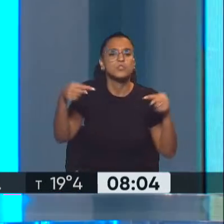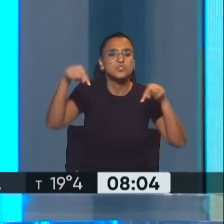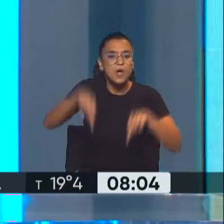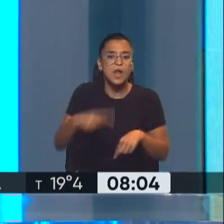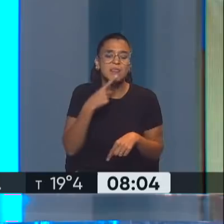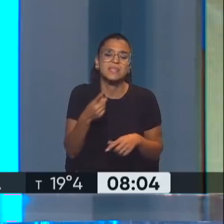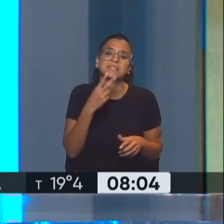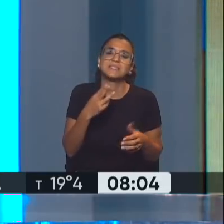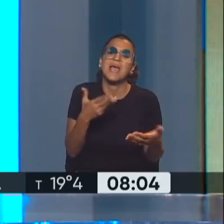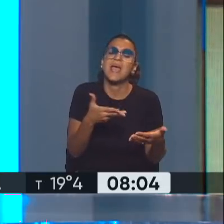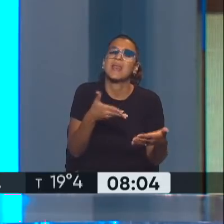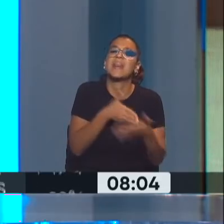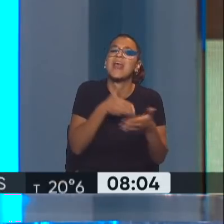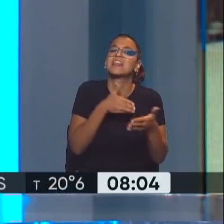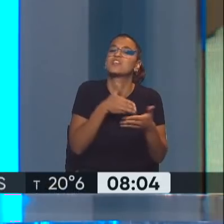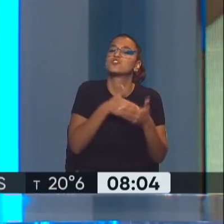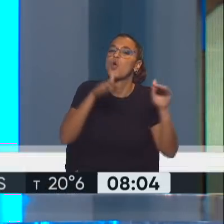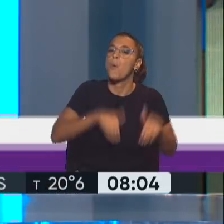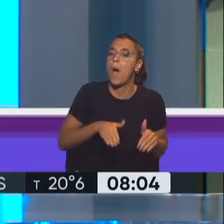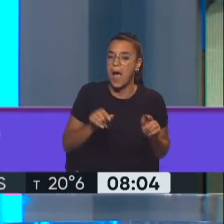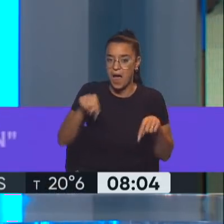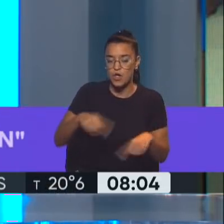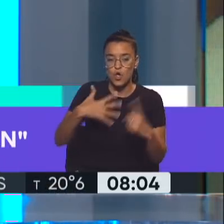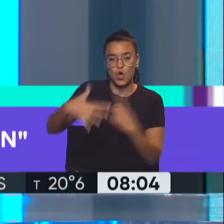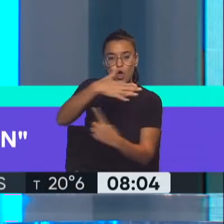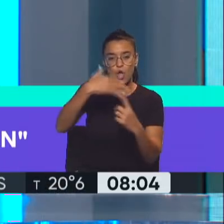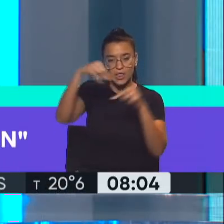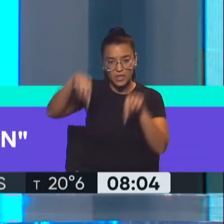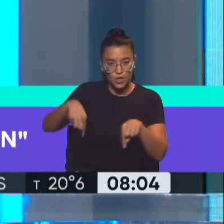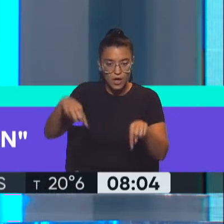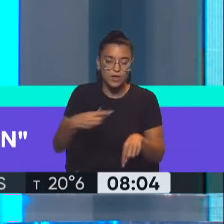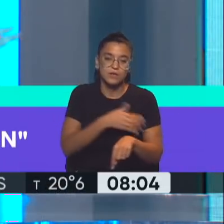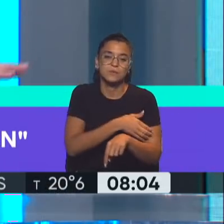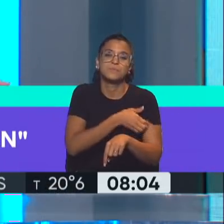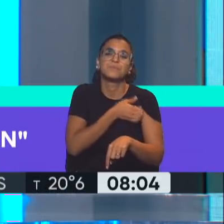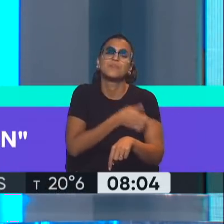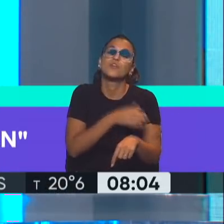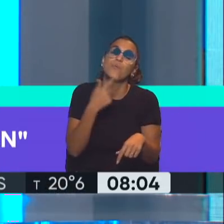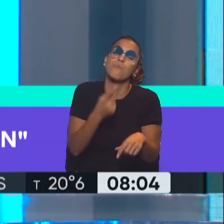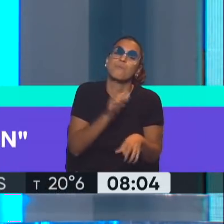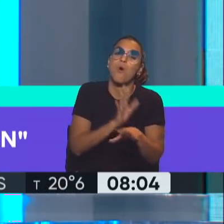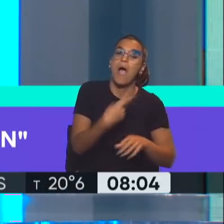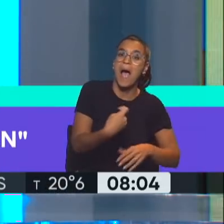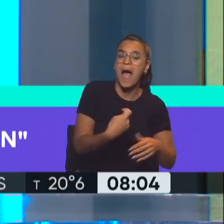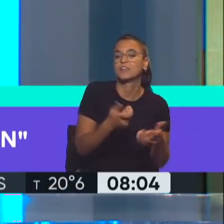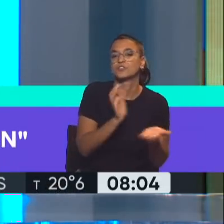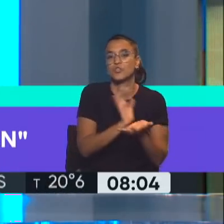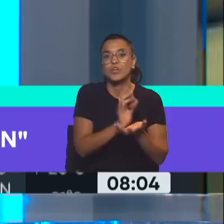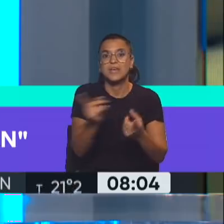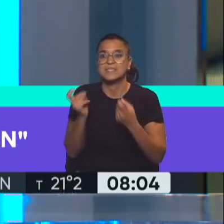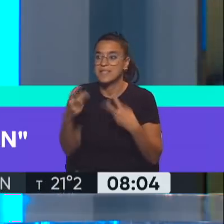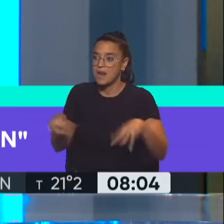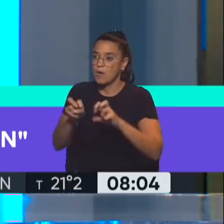retenciones o al menos bajarlas en este contexto digamos que no puedes tocar mucho el gasto necesitás aumentar